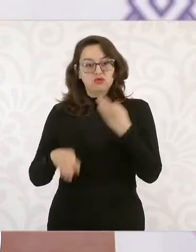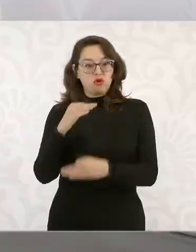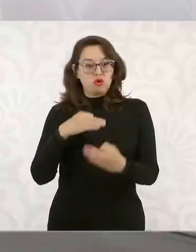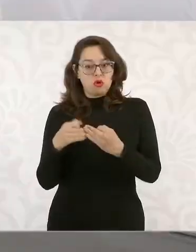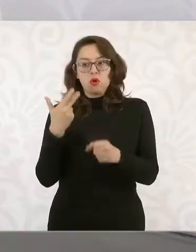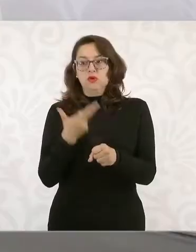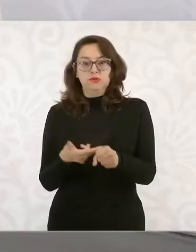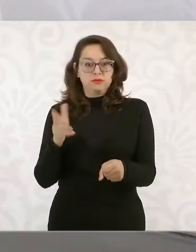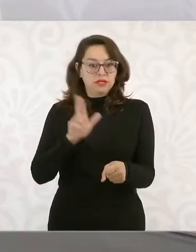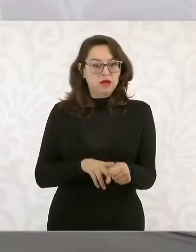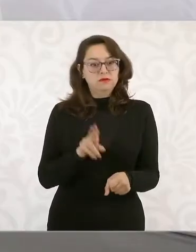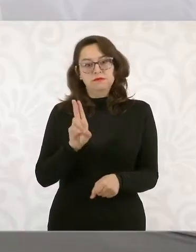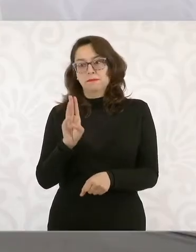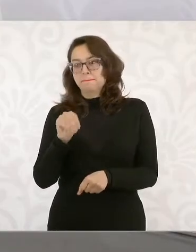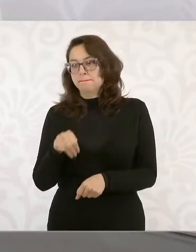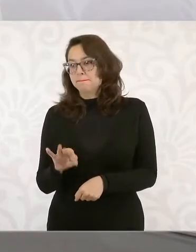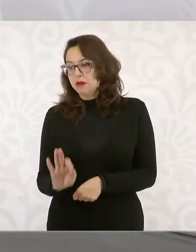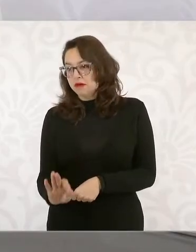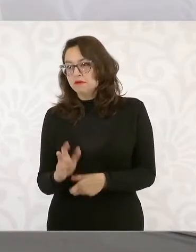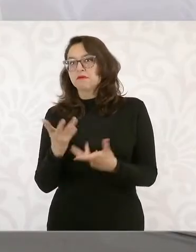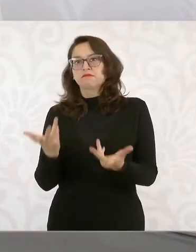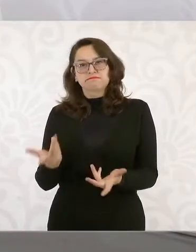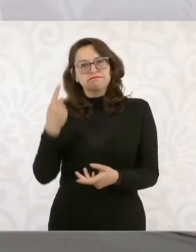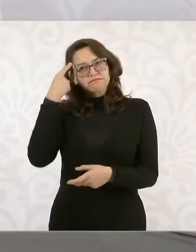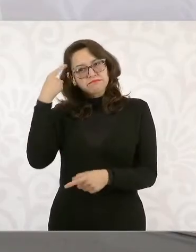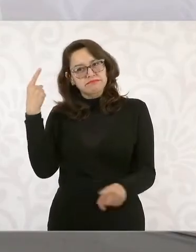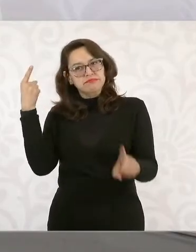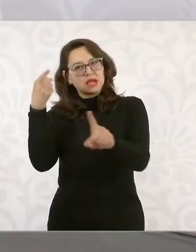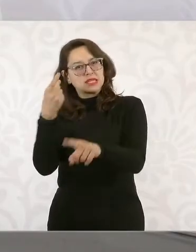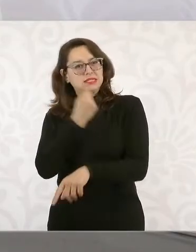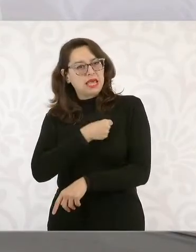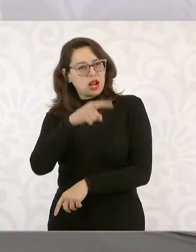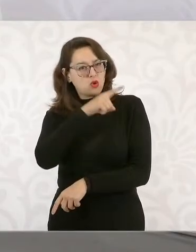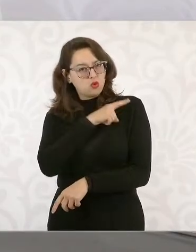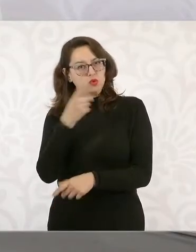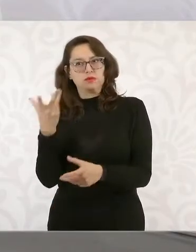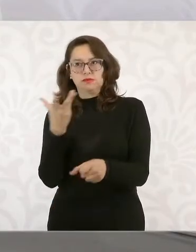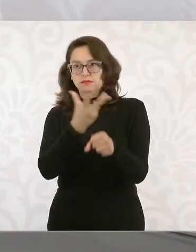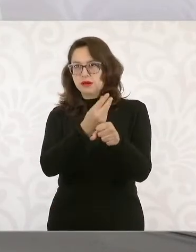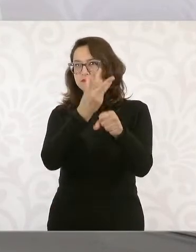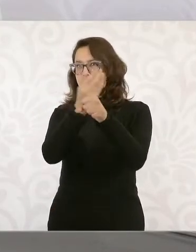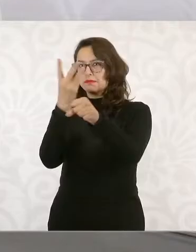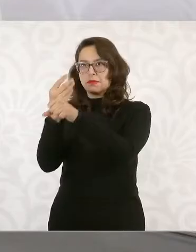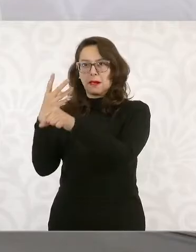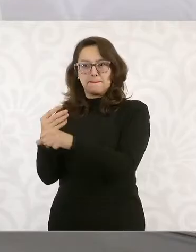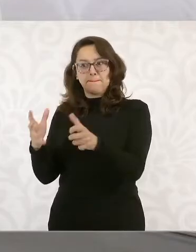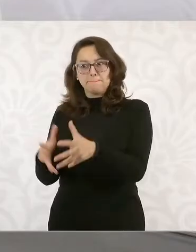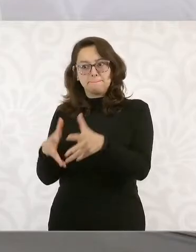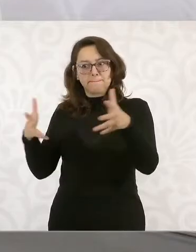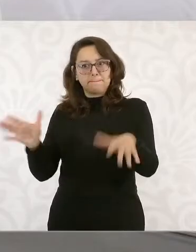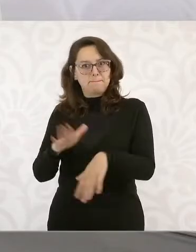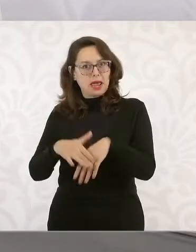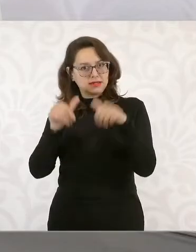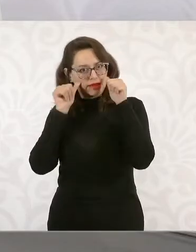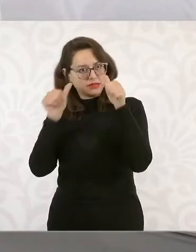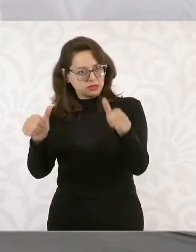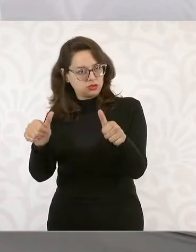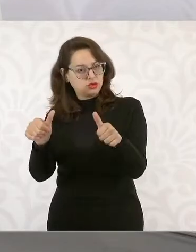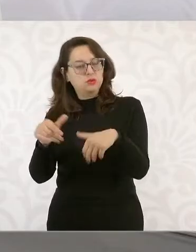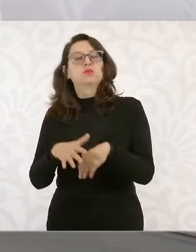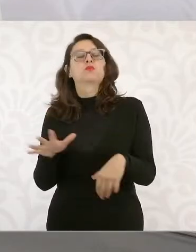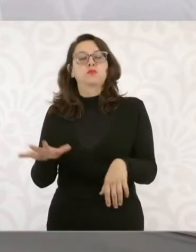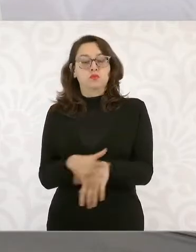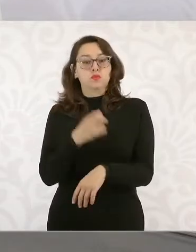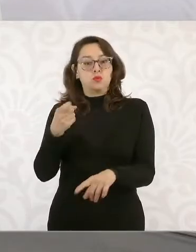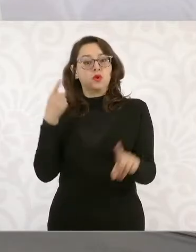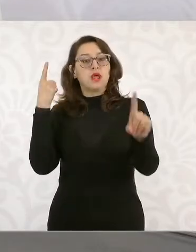es producir salud, crecer en la capacidad de atención. Por eso nos pusimos como meta la